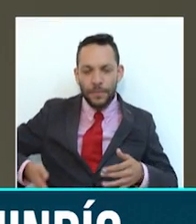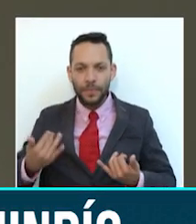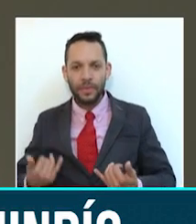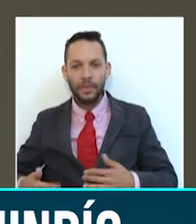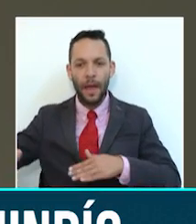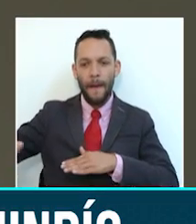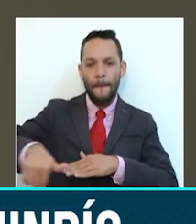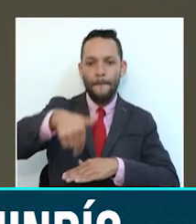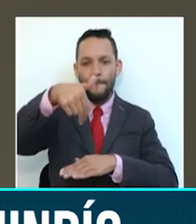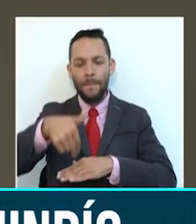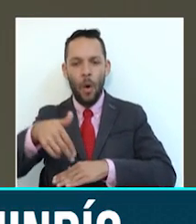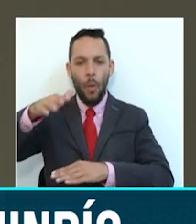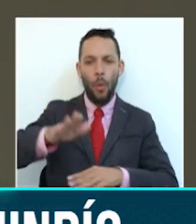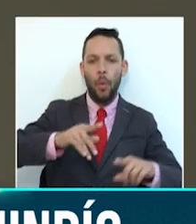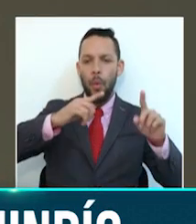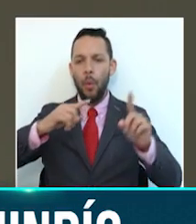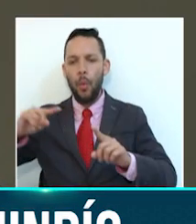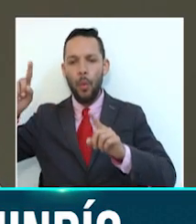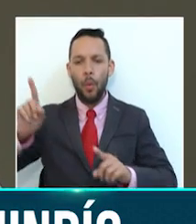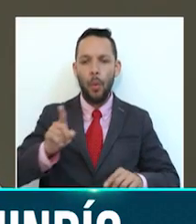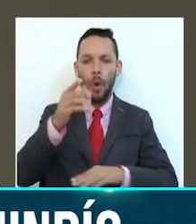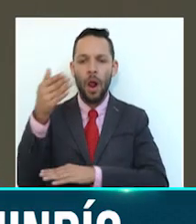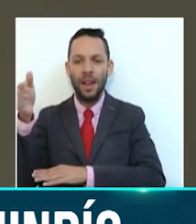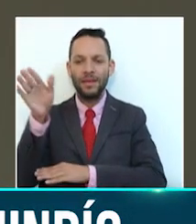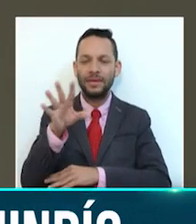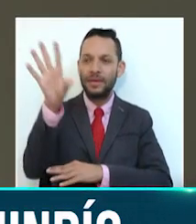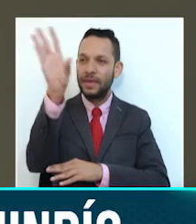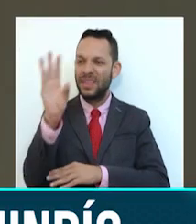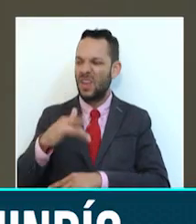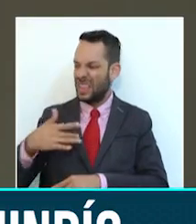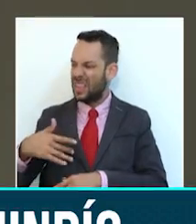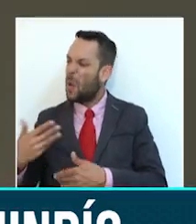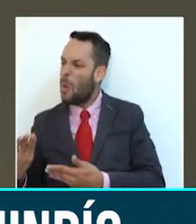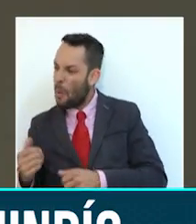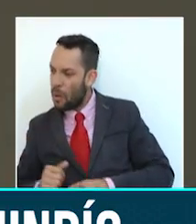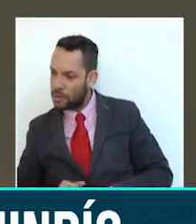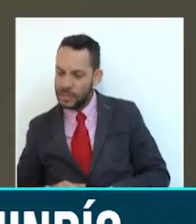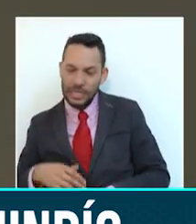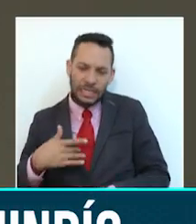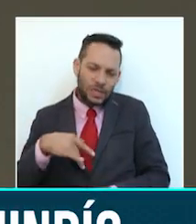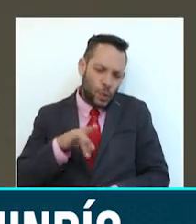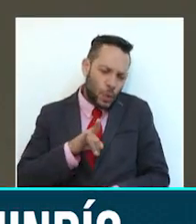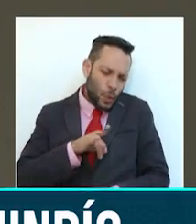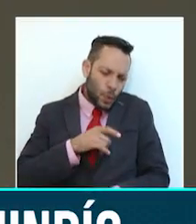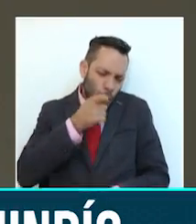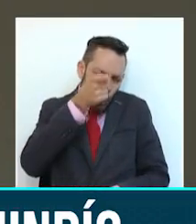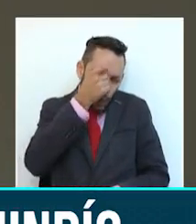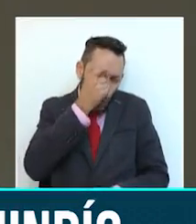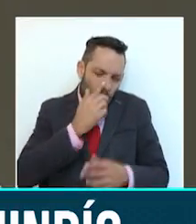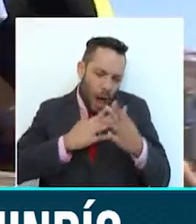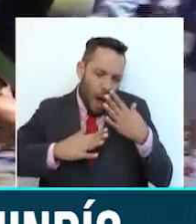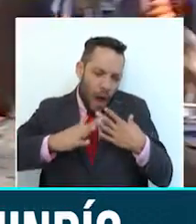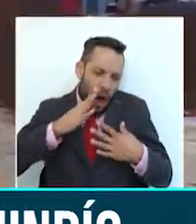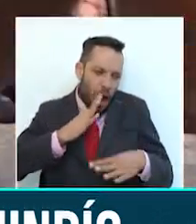se escucha el himno del departamento del Quindío por primera vez aquí en Cartagena. ¿Qué se siente en ese momento? No, es un orgullo muy grande, y más después de tantos